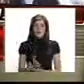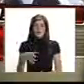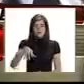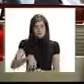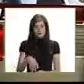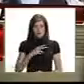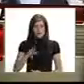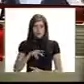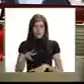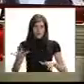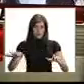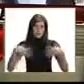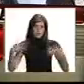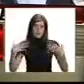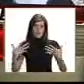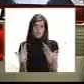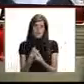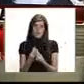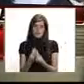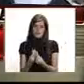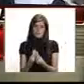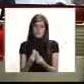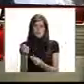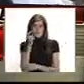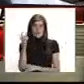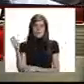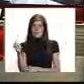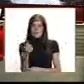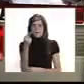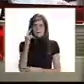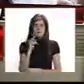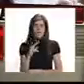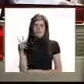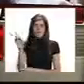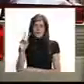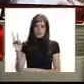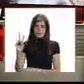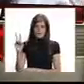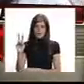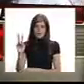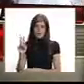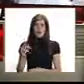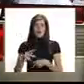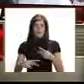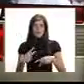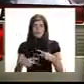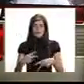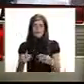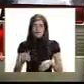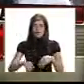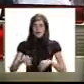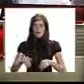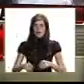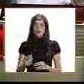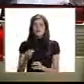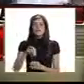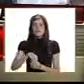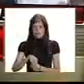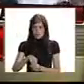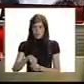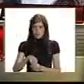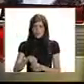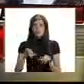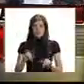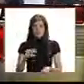muy contentos de acompañar al pueblo bolivariano de Venezuela en este proceso electoral interno, en donde hemos